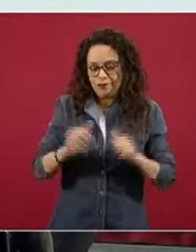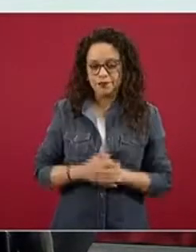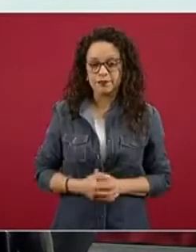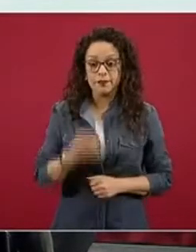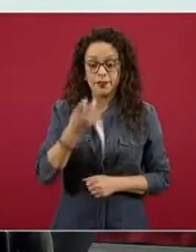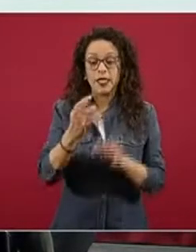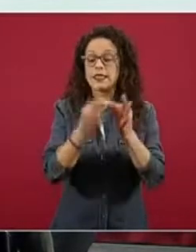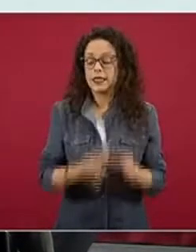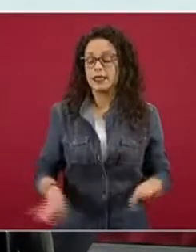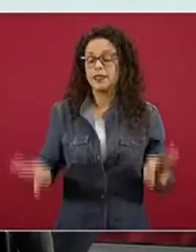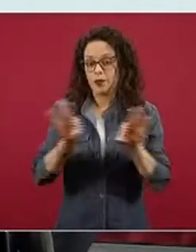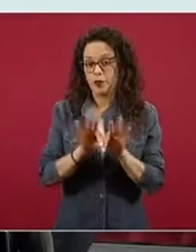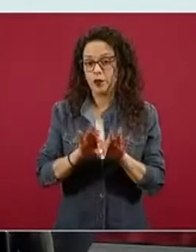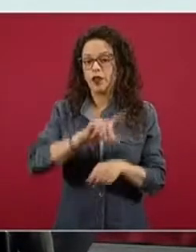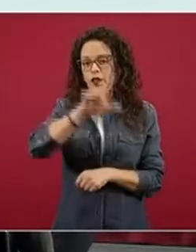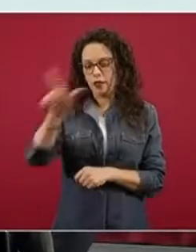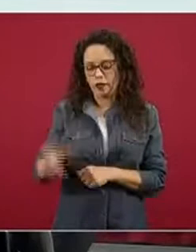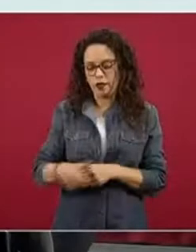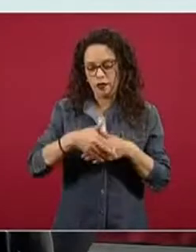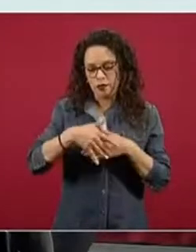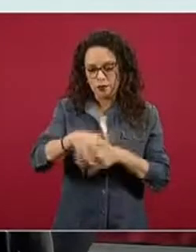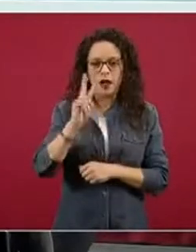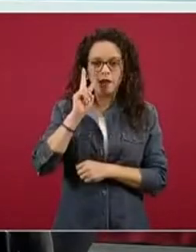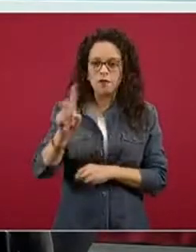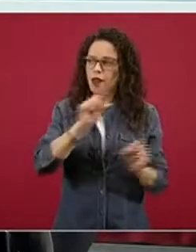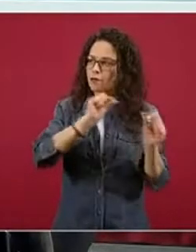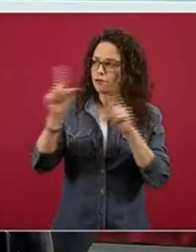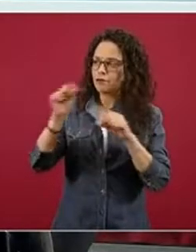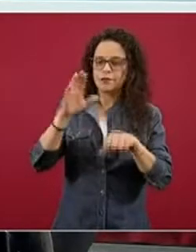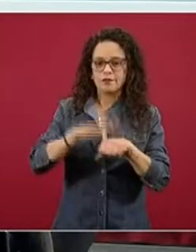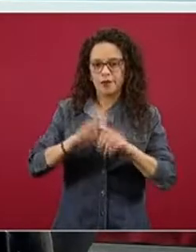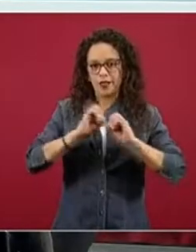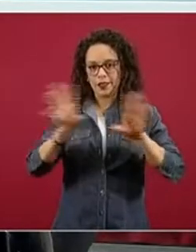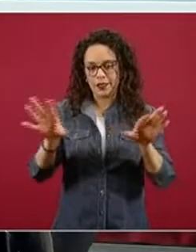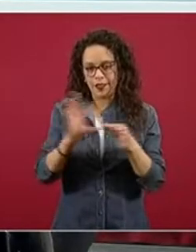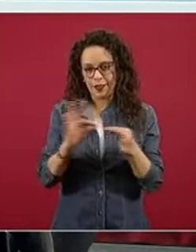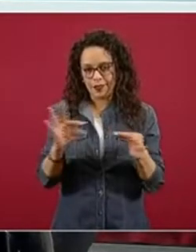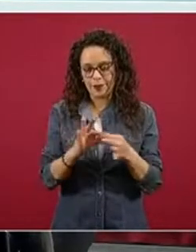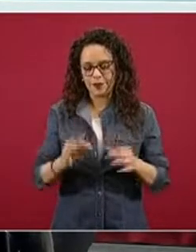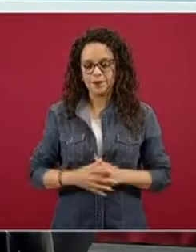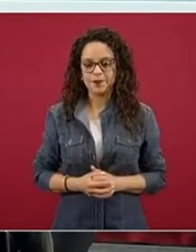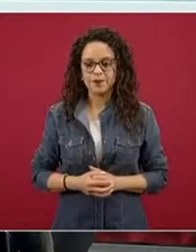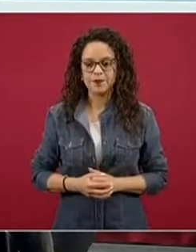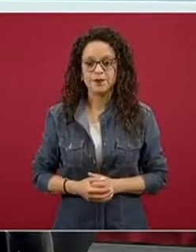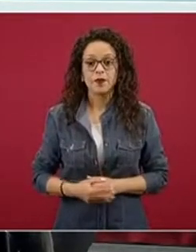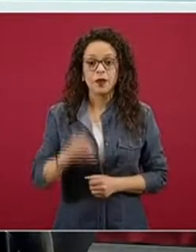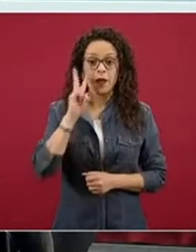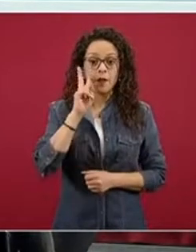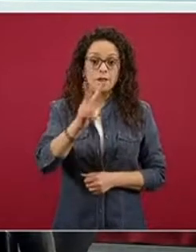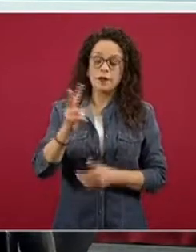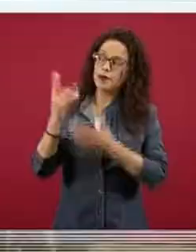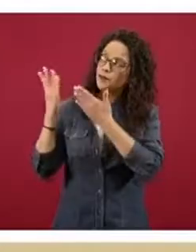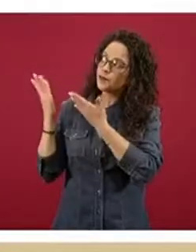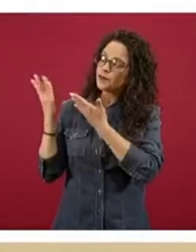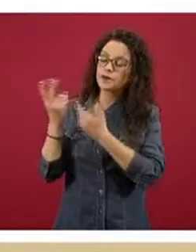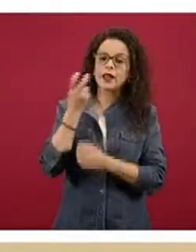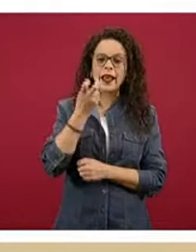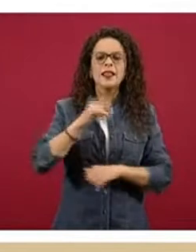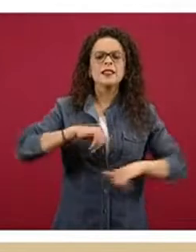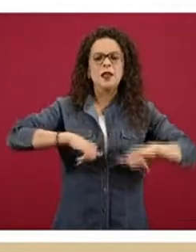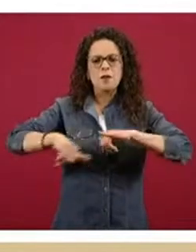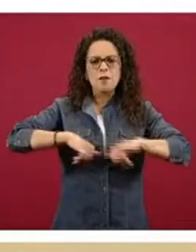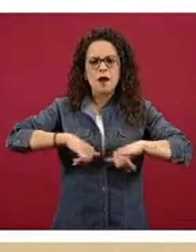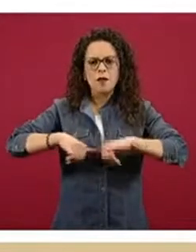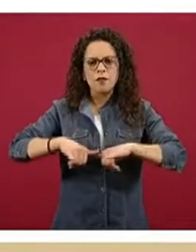a ver también más adelante en las siguientes gráficas. Ustedes pueden ver en este mapa que